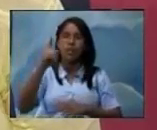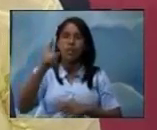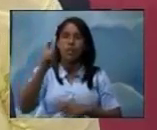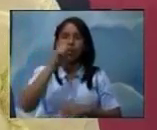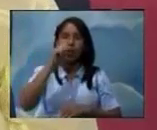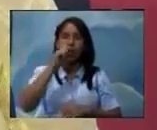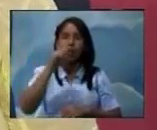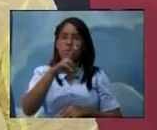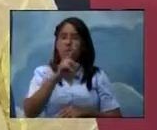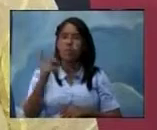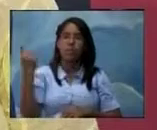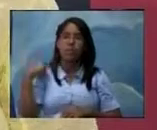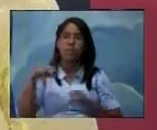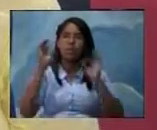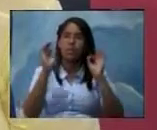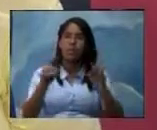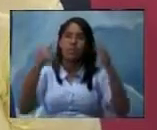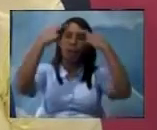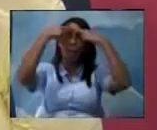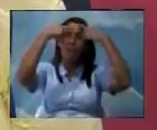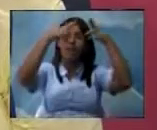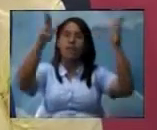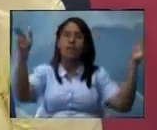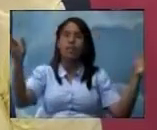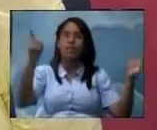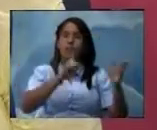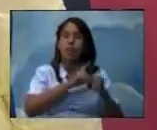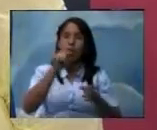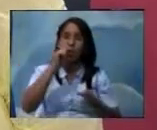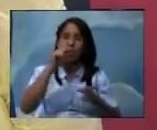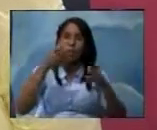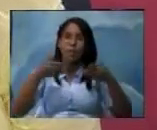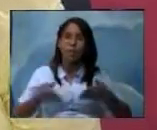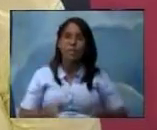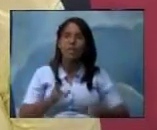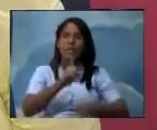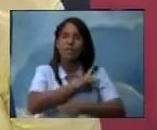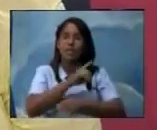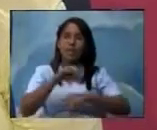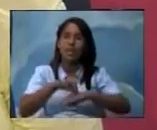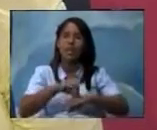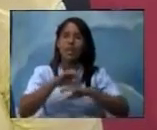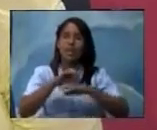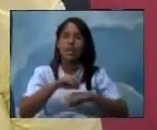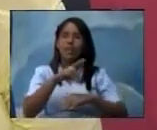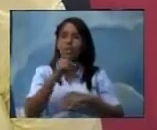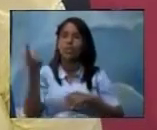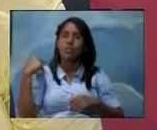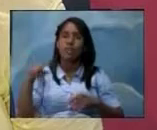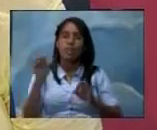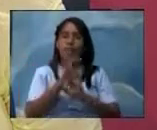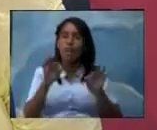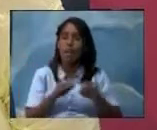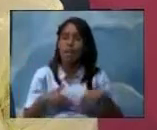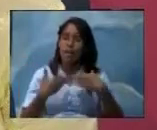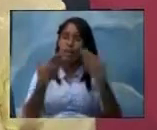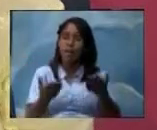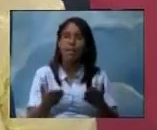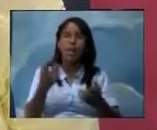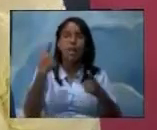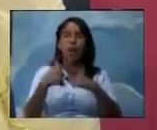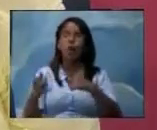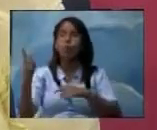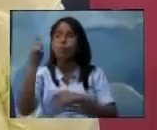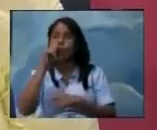El hombre no tiene ninguna revelación. El hombre nacido de carne no tiene nada que darle